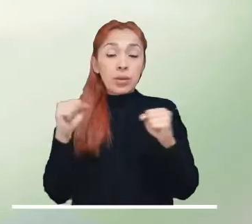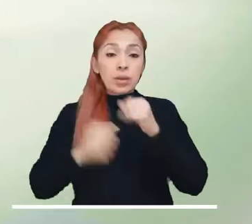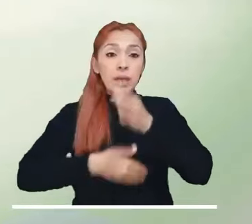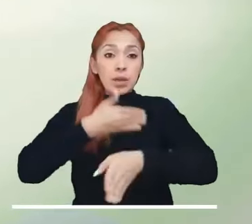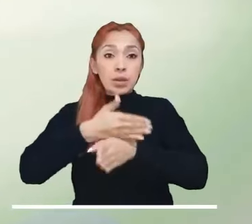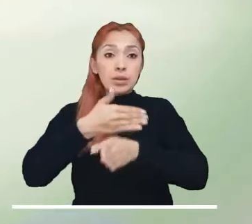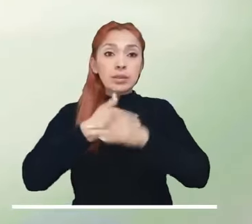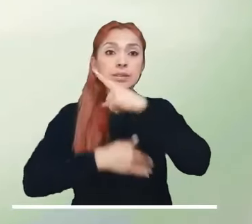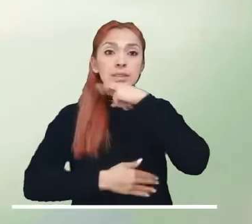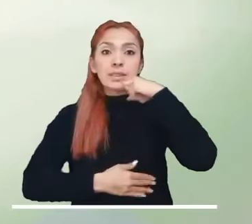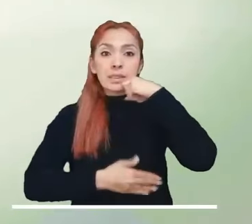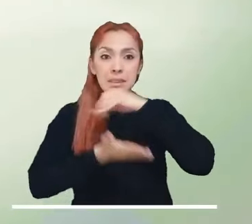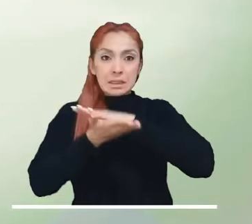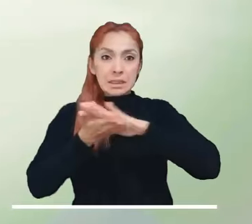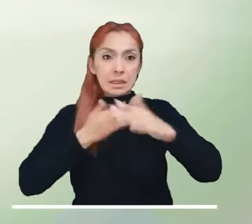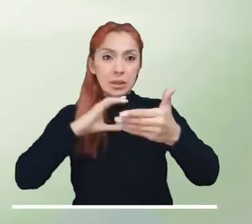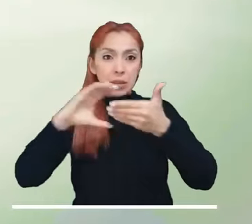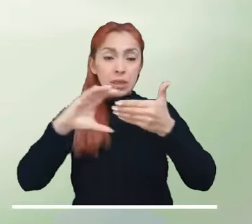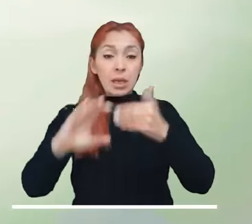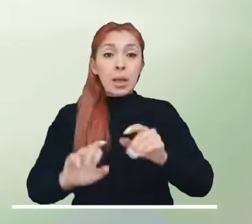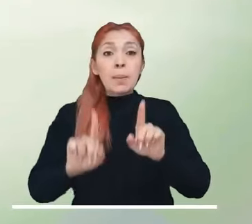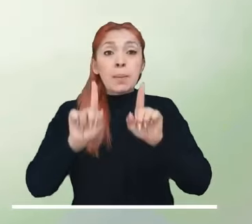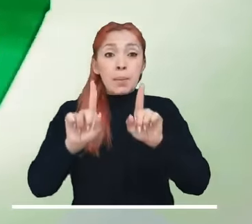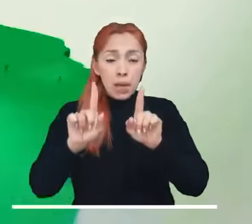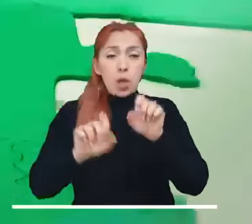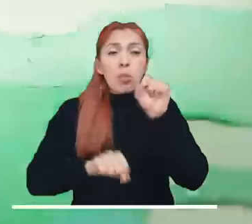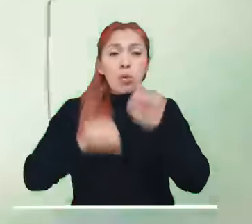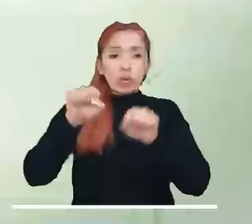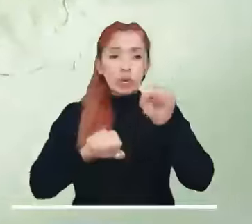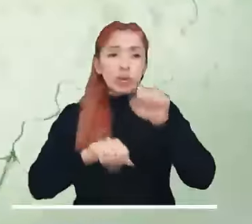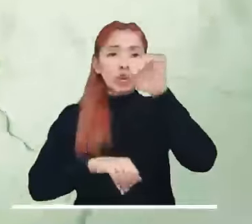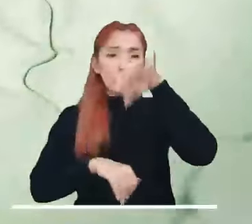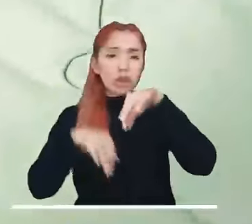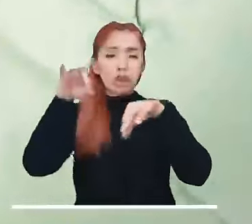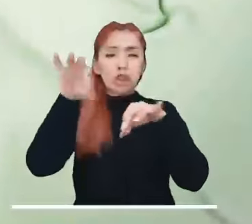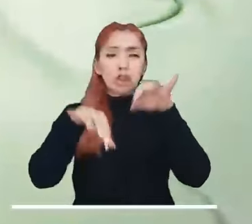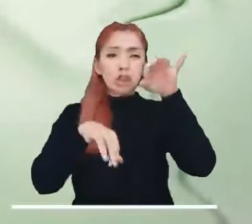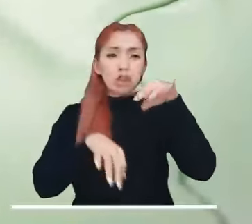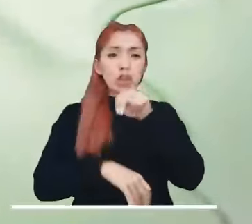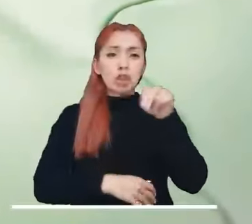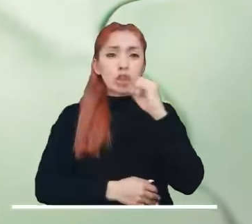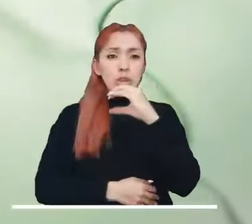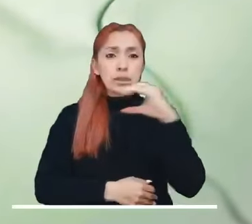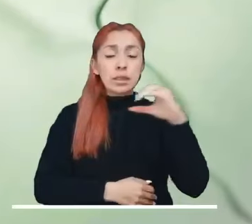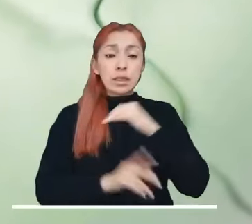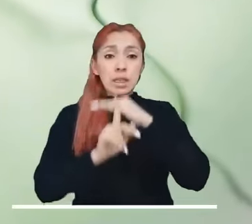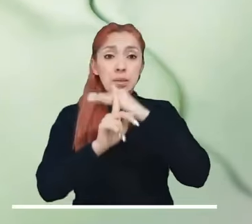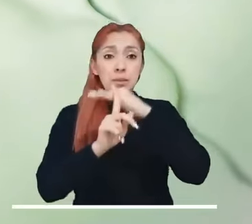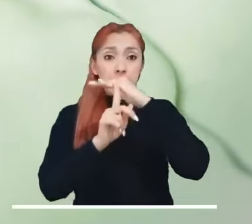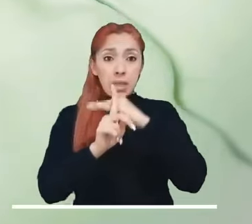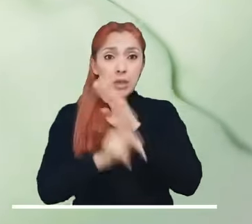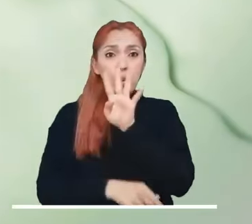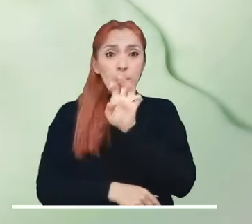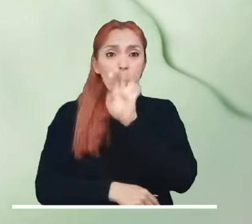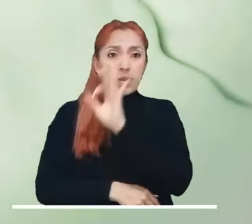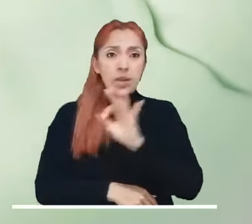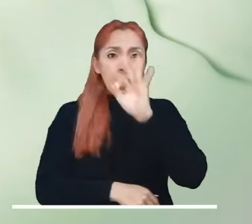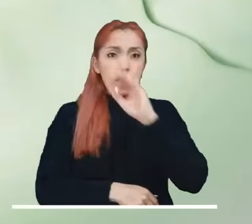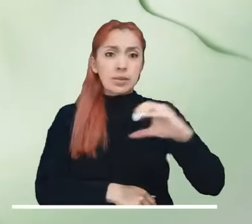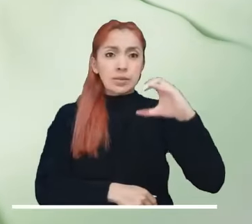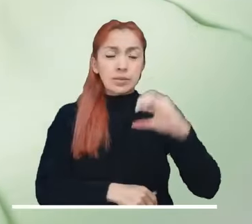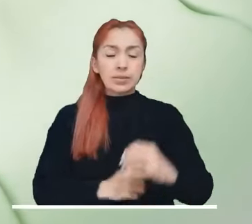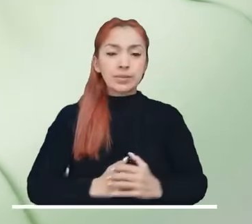Amazonas. En Bogotá prevalecerá el tiempo seco, aunque podrían presentarse chubascos hacia